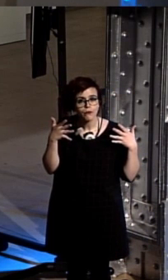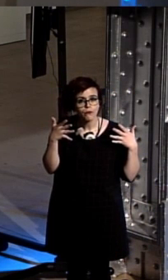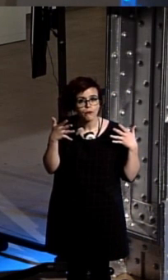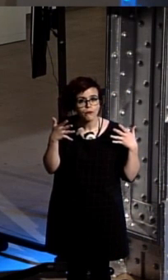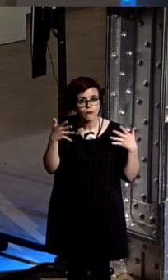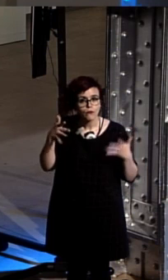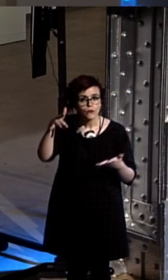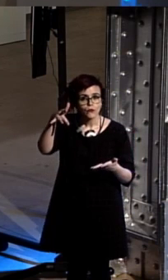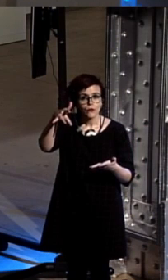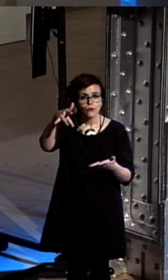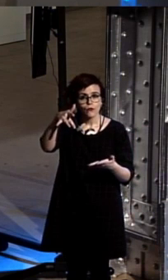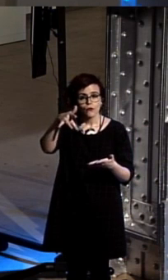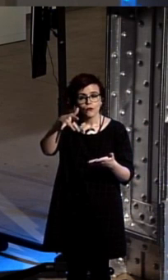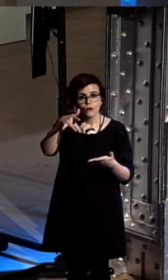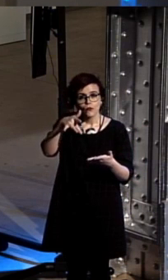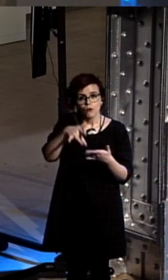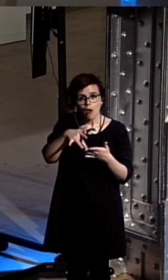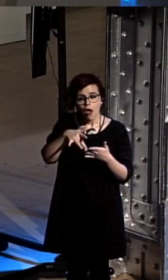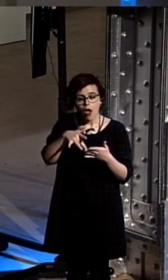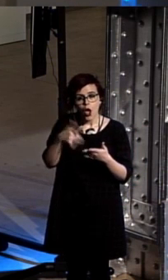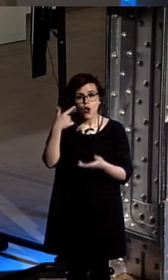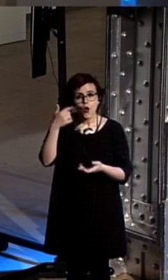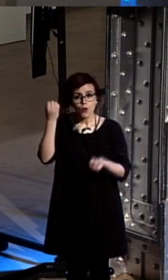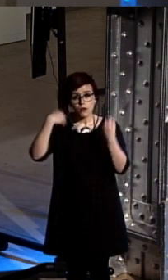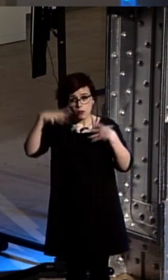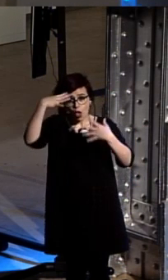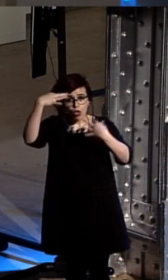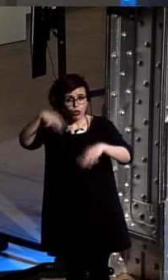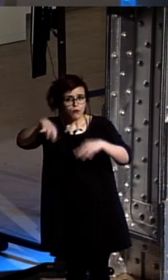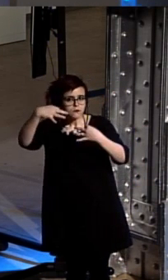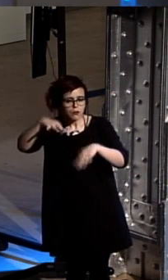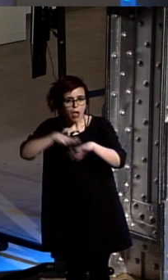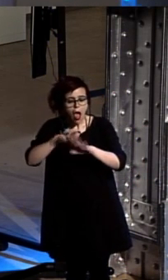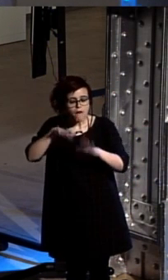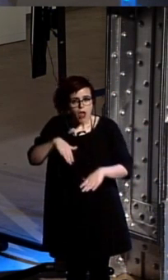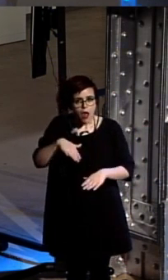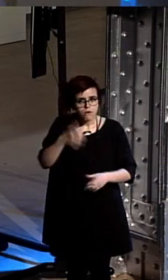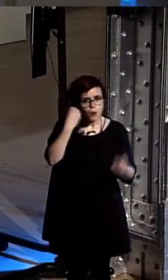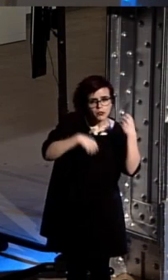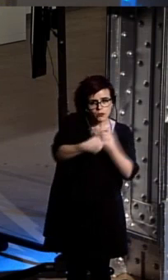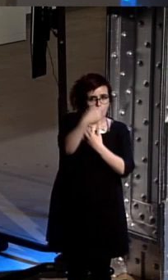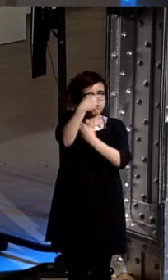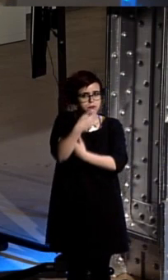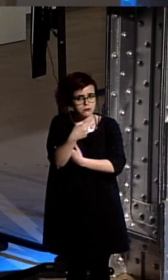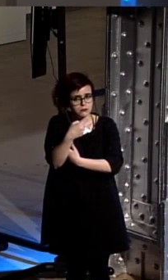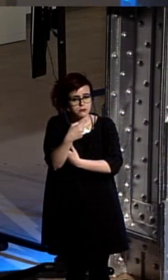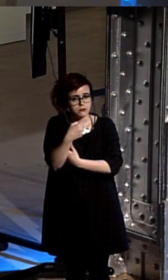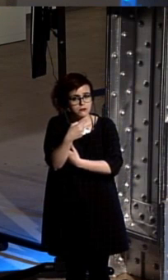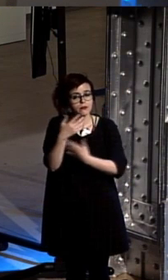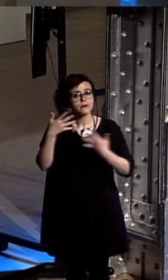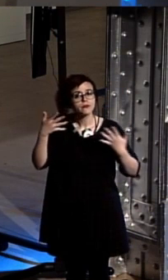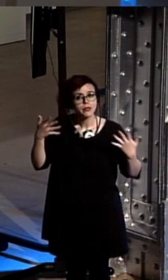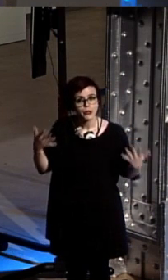determinan nuestra actividad inconsciente hasta el 95%. Y yo estoy seguro de